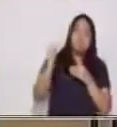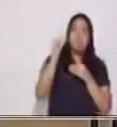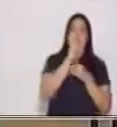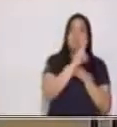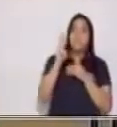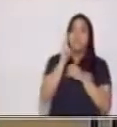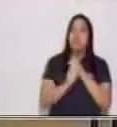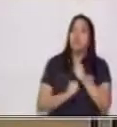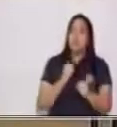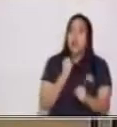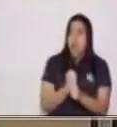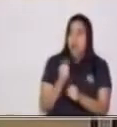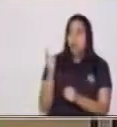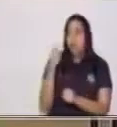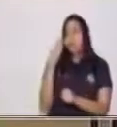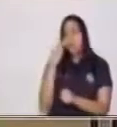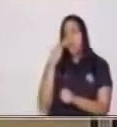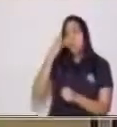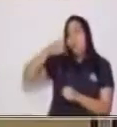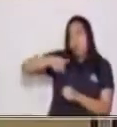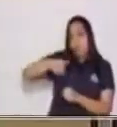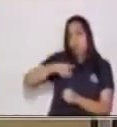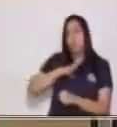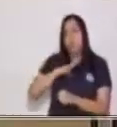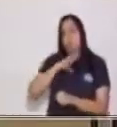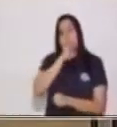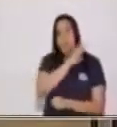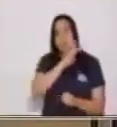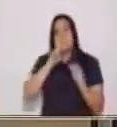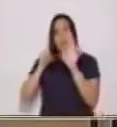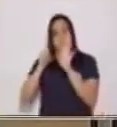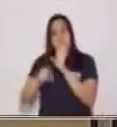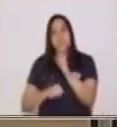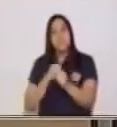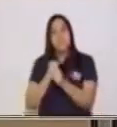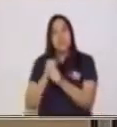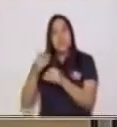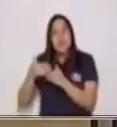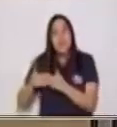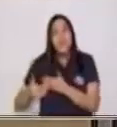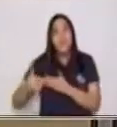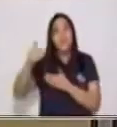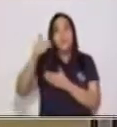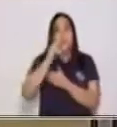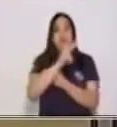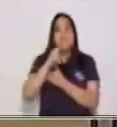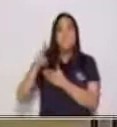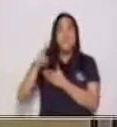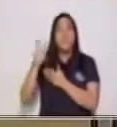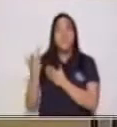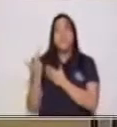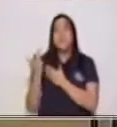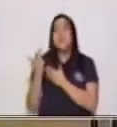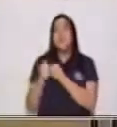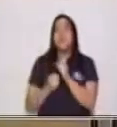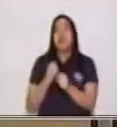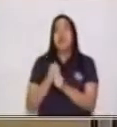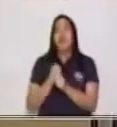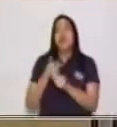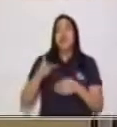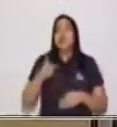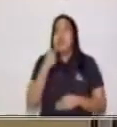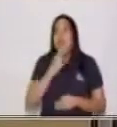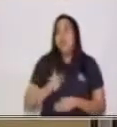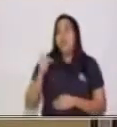años, que la mamá tiene 36 actualmente, si dentro de 22 años, la edad de la hija va a ser la mitad. Entonces